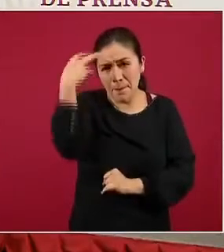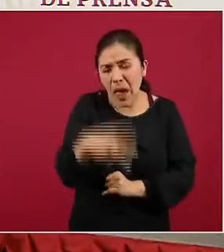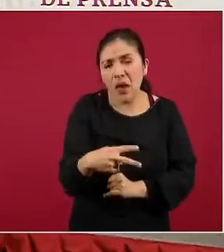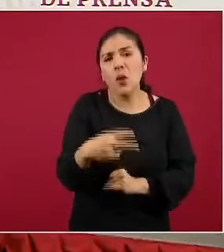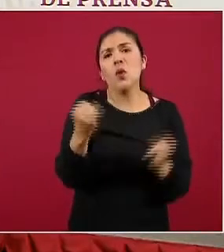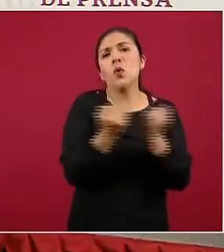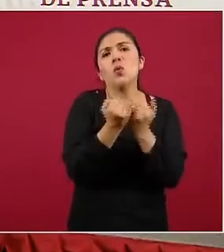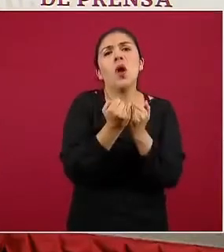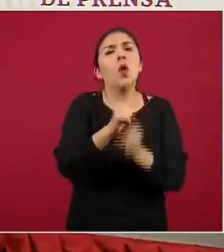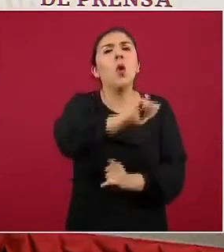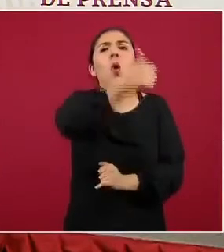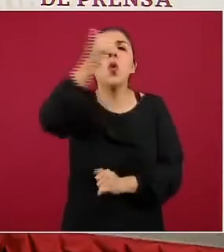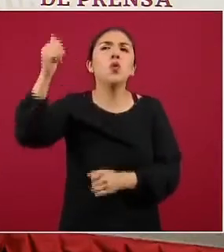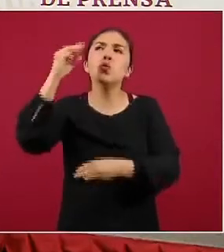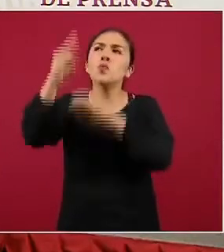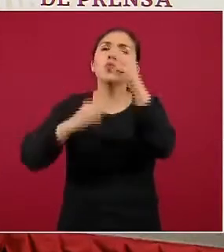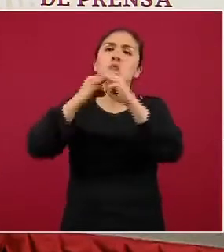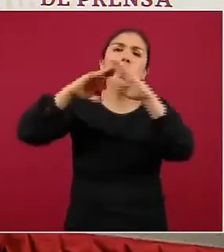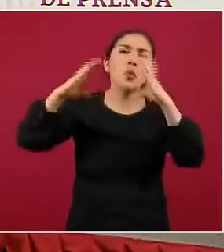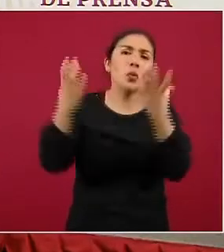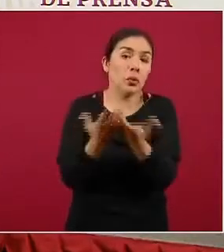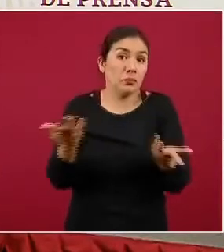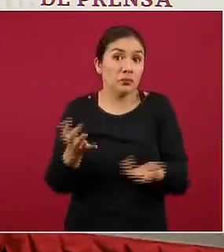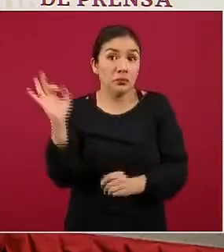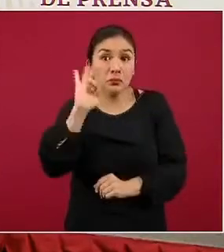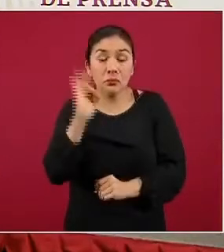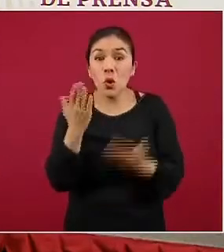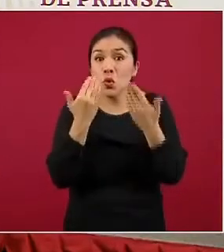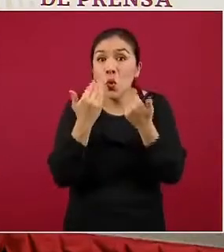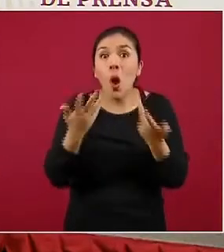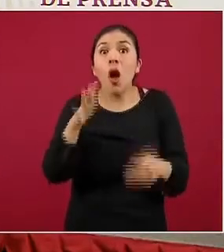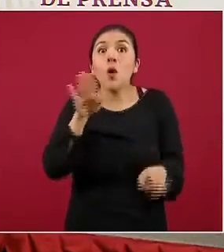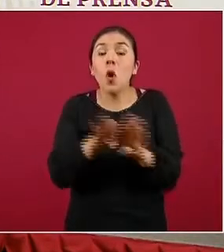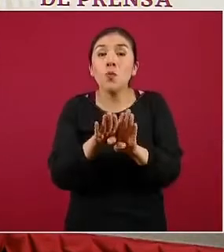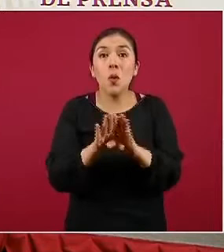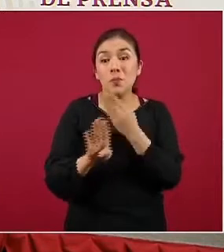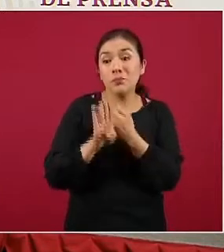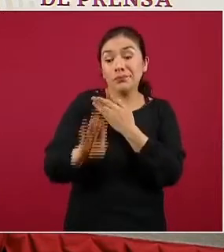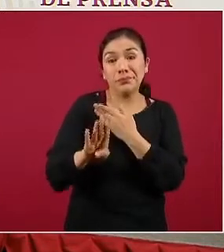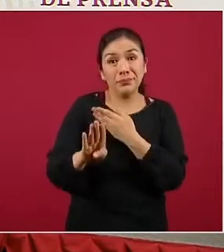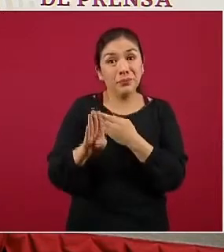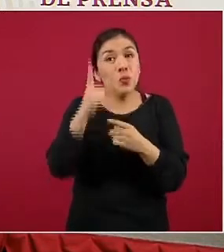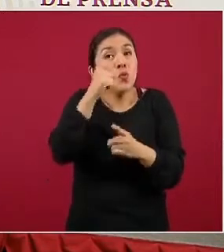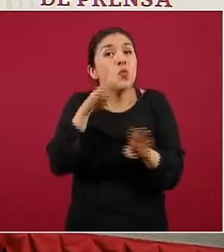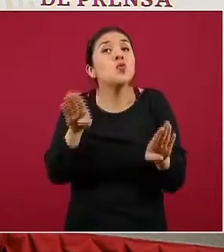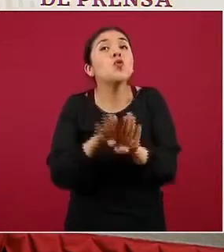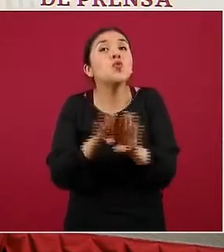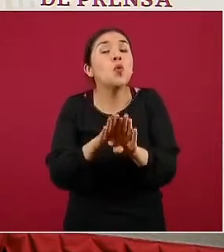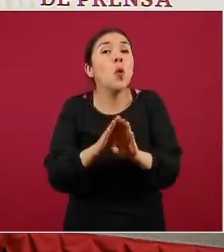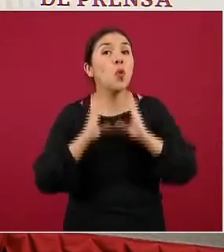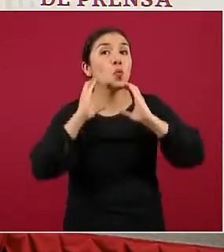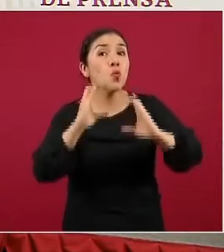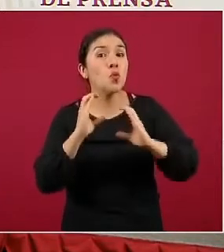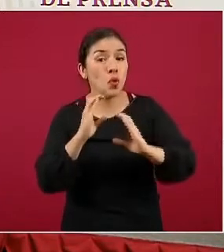las que se dan en cualquier parte del mundo. Mientras no exista un mecanismo de prevención específica, que ya es una realidad, es